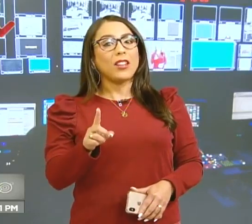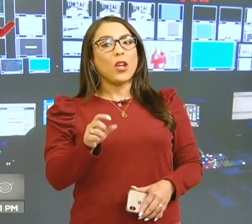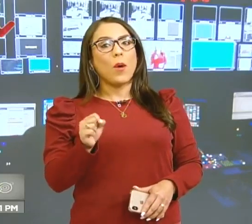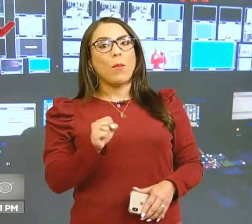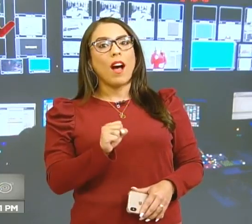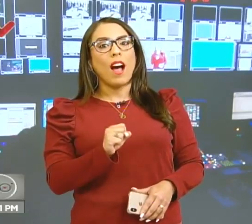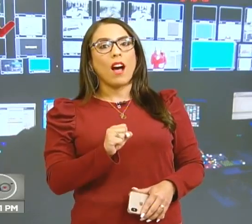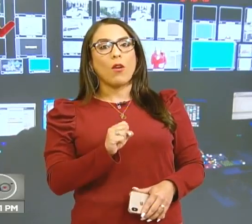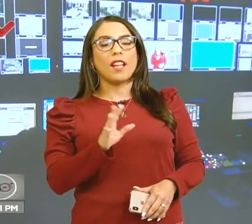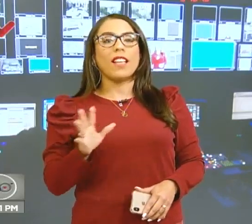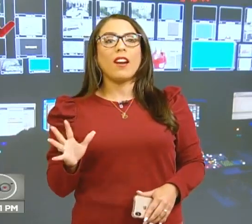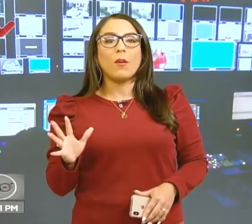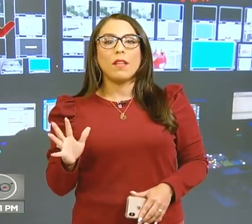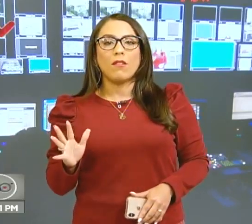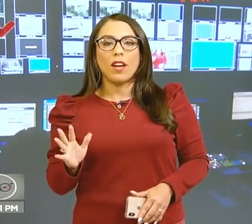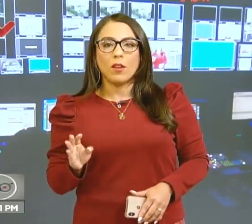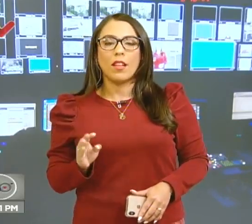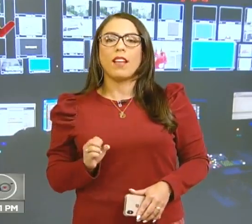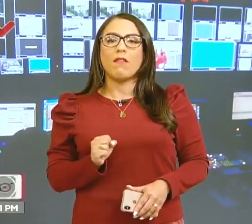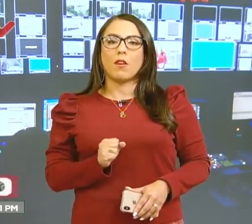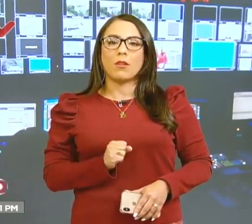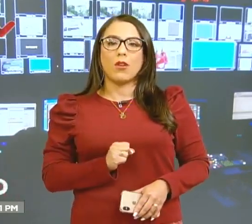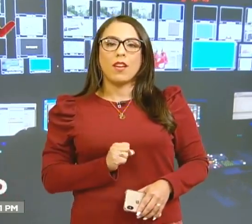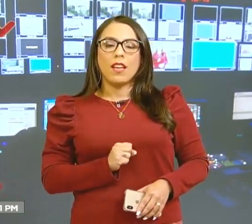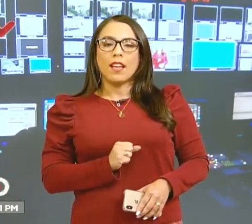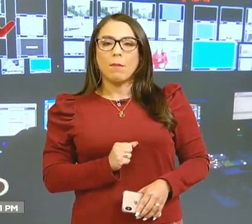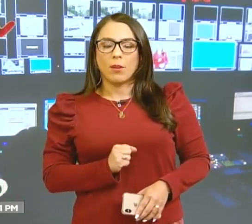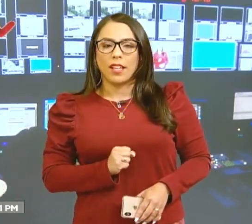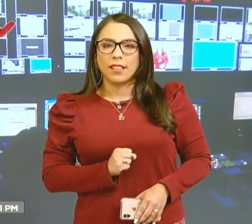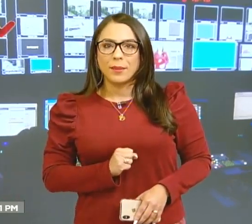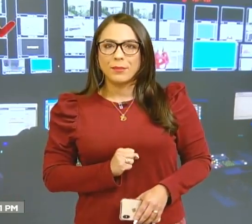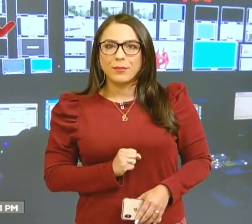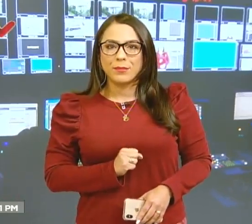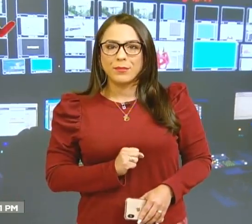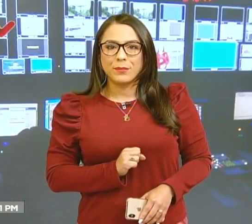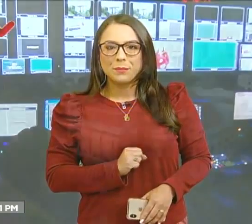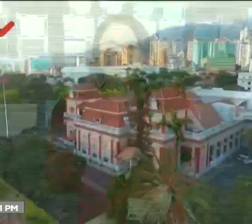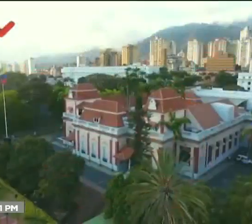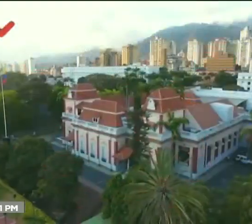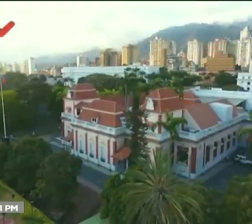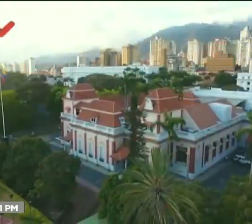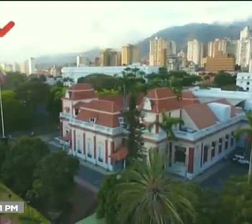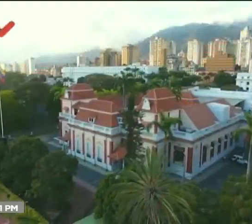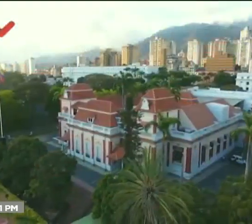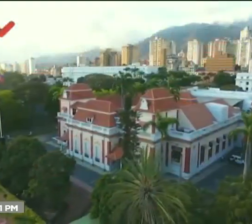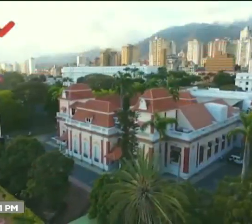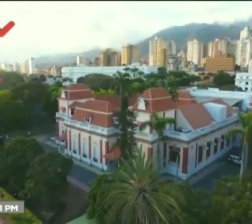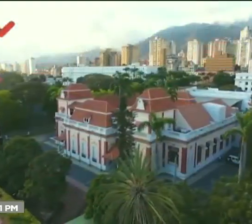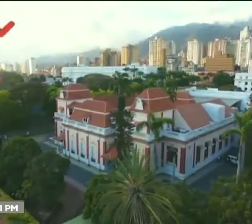Y de inmediato nos vamos a conectar con Miraflores, donde hay información importante.